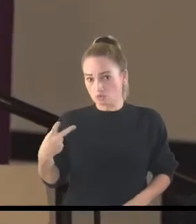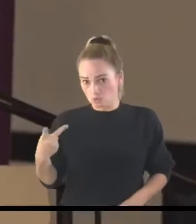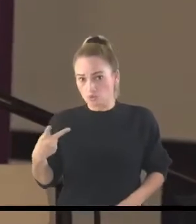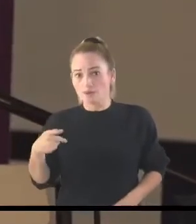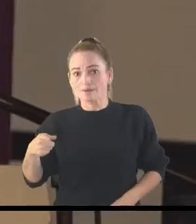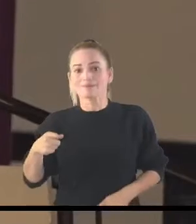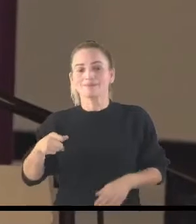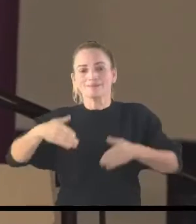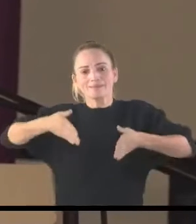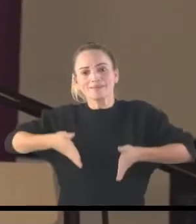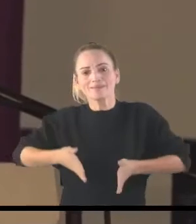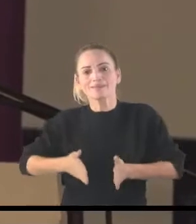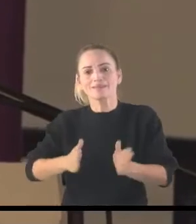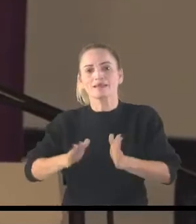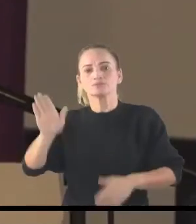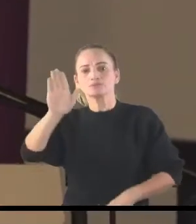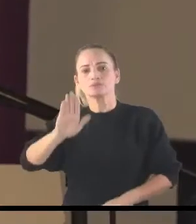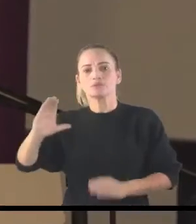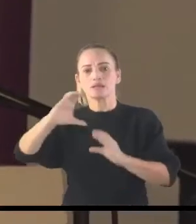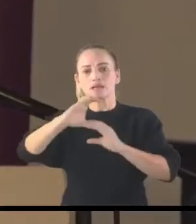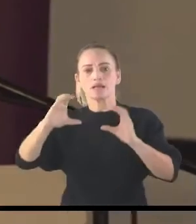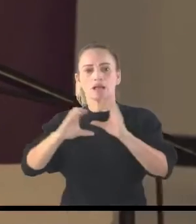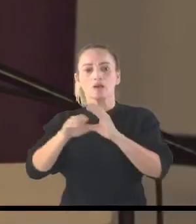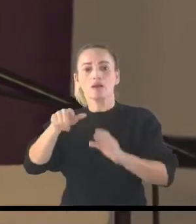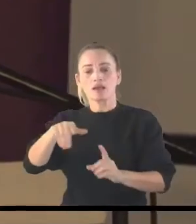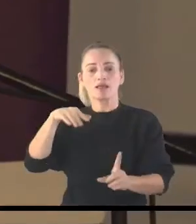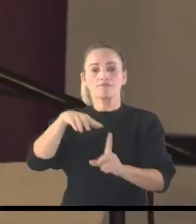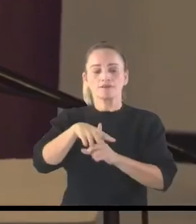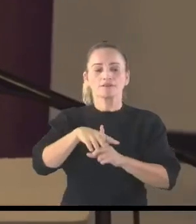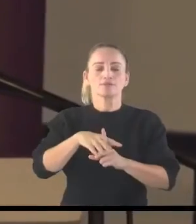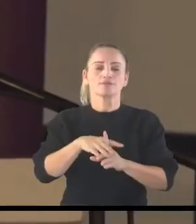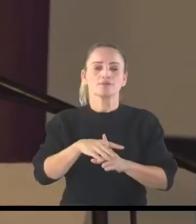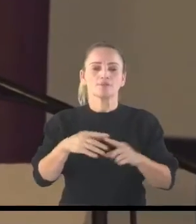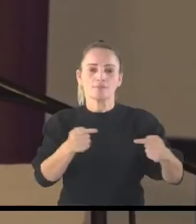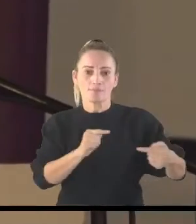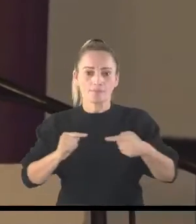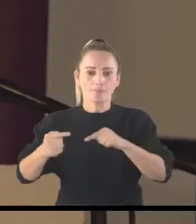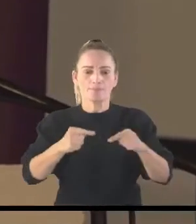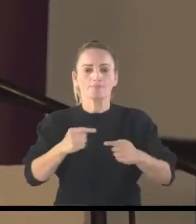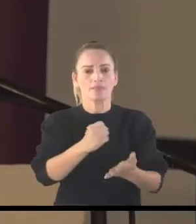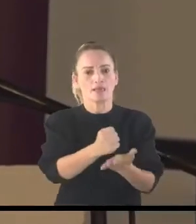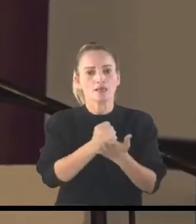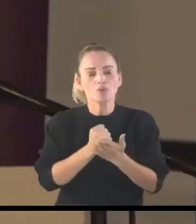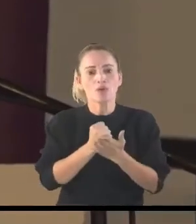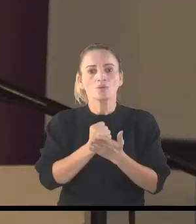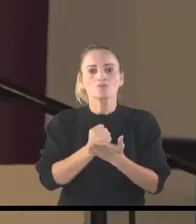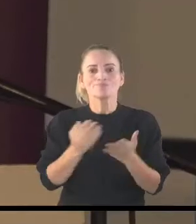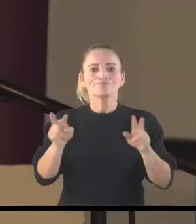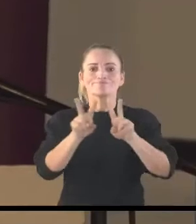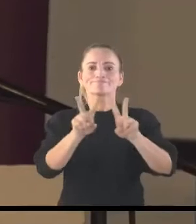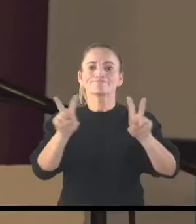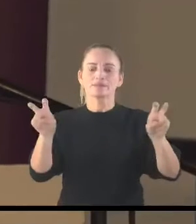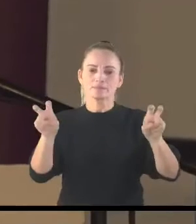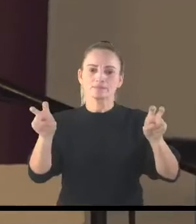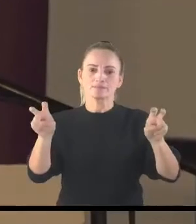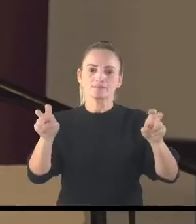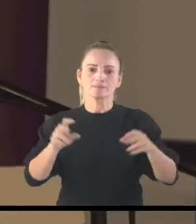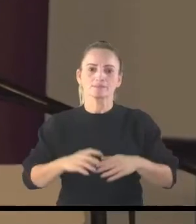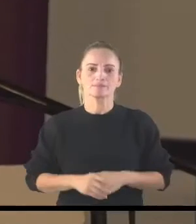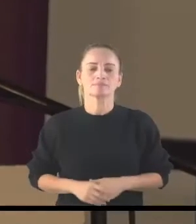Suárez, Cauca, también es víctima del conflicto. Nos ha ayudado mucho este tema